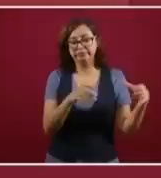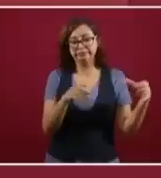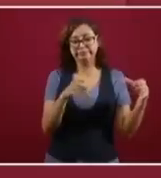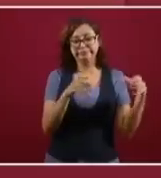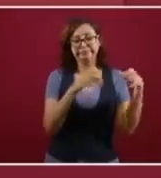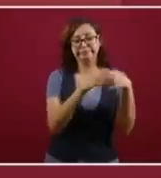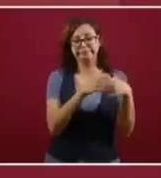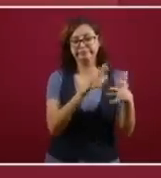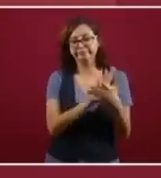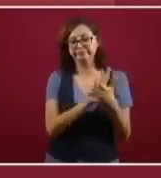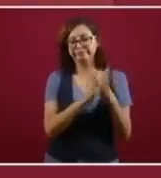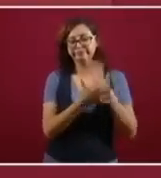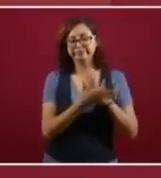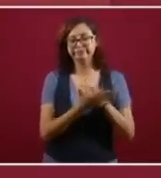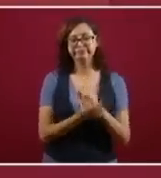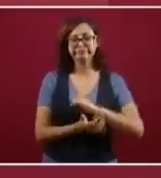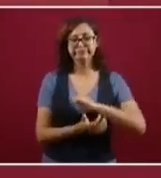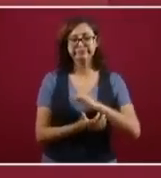agarraderas, con